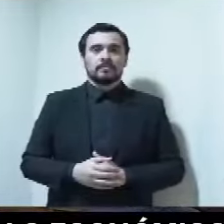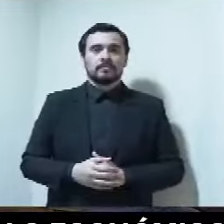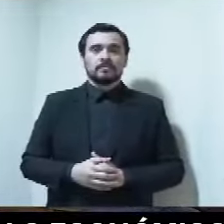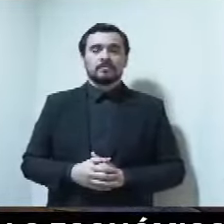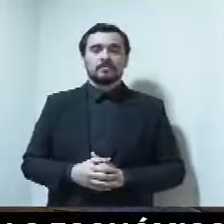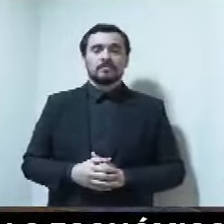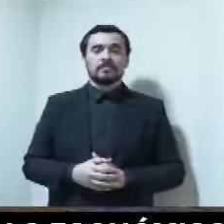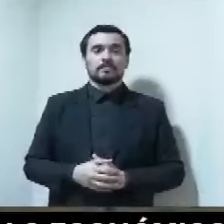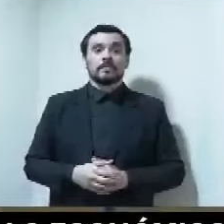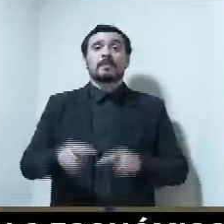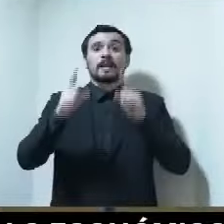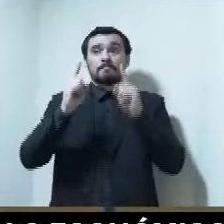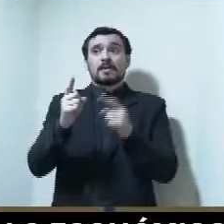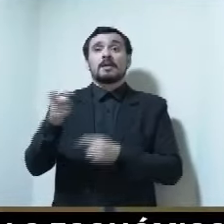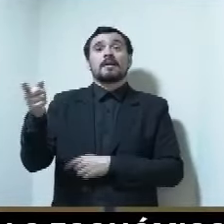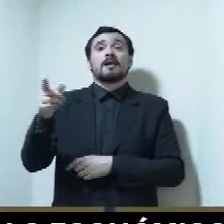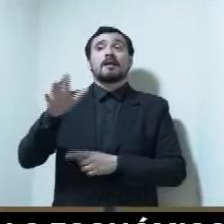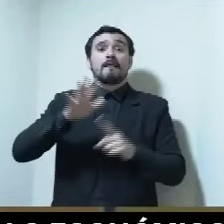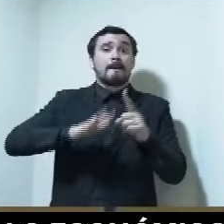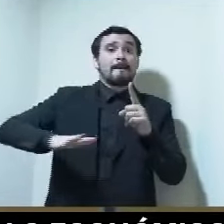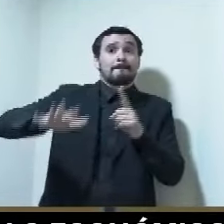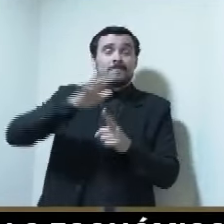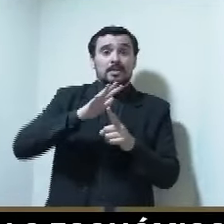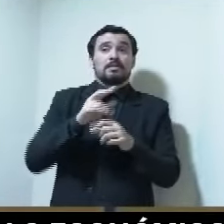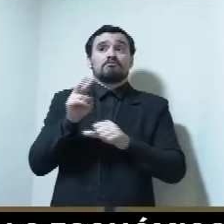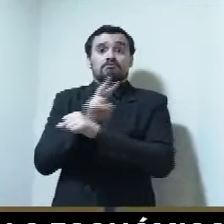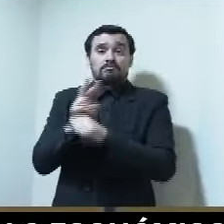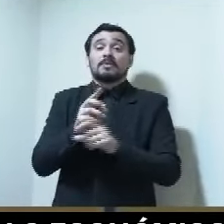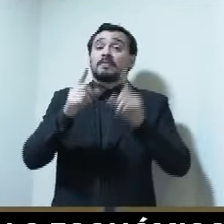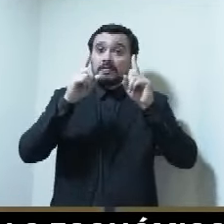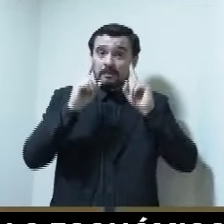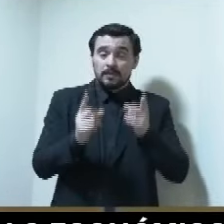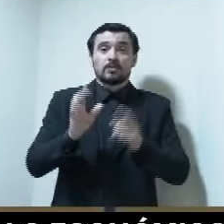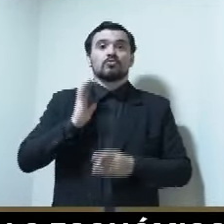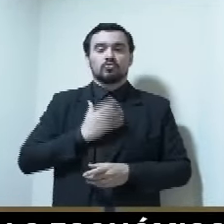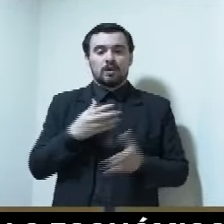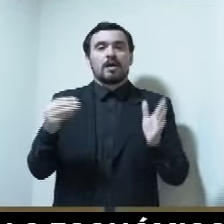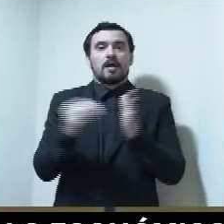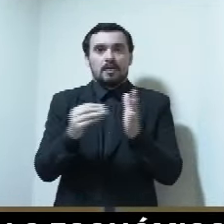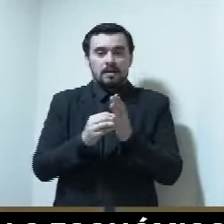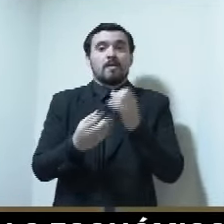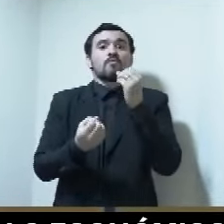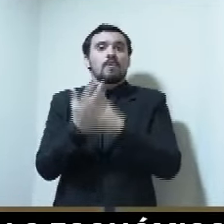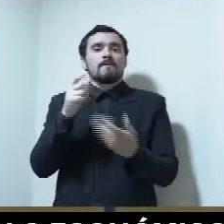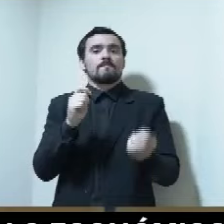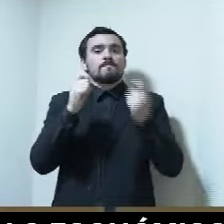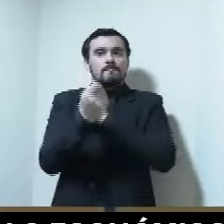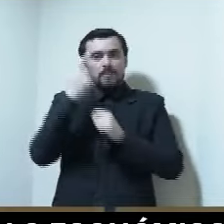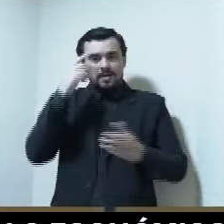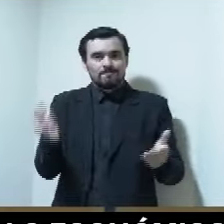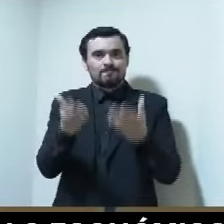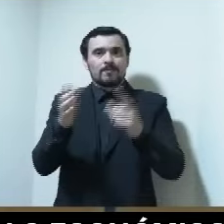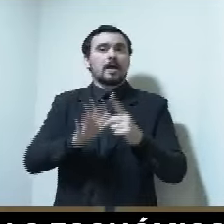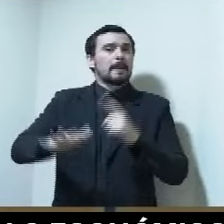La sostenibilidad ambiental es un tema transversal en mi gobierno y por ello hemos implementado innovadoras reformas para promoverla.